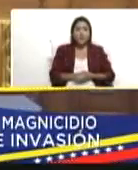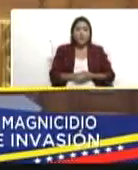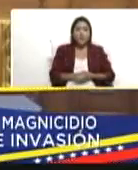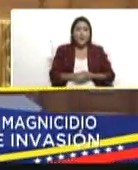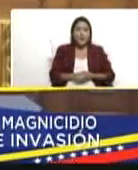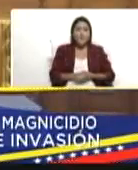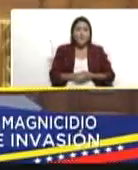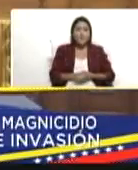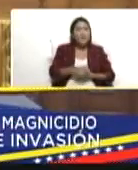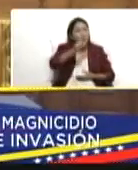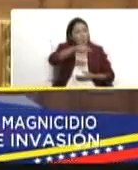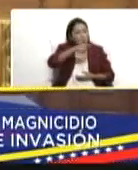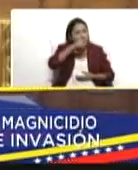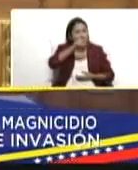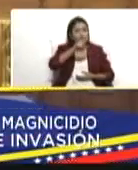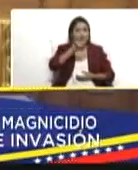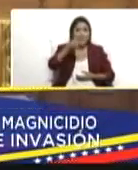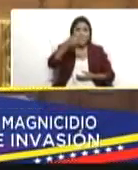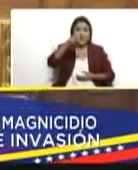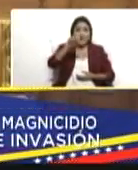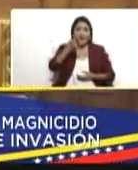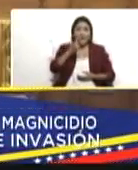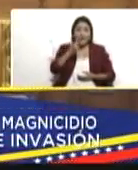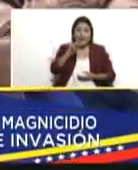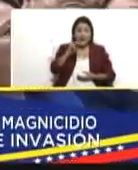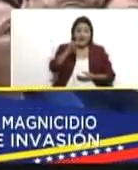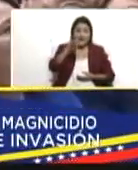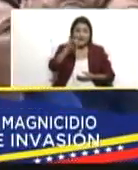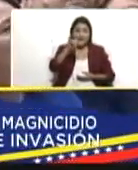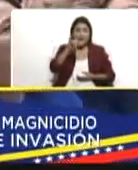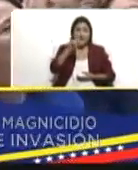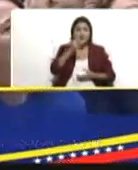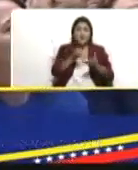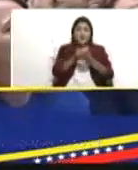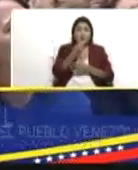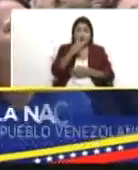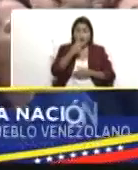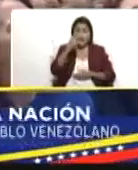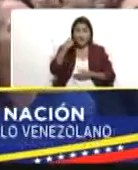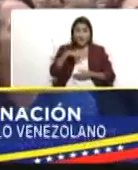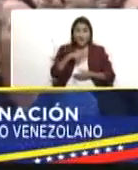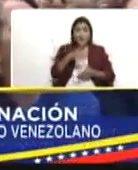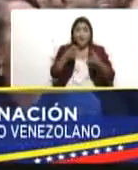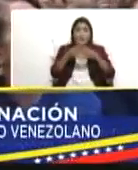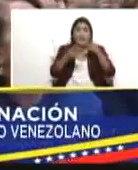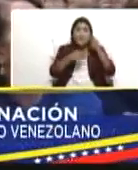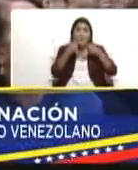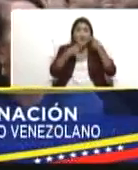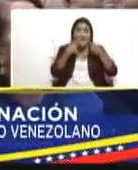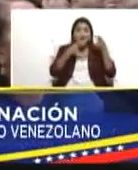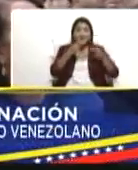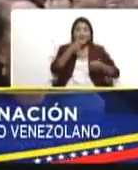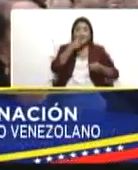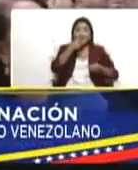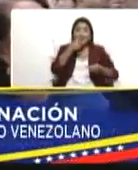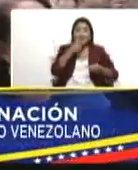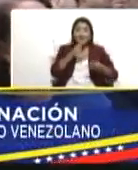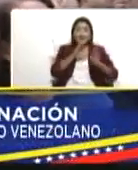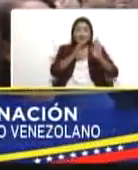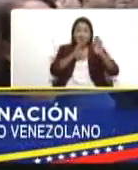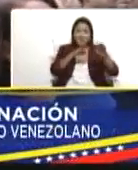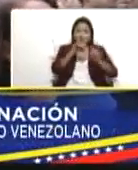de un joven partido nacido el año pasado el partido verde el primer partido ecologista de